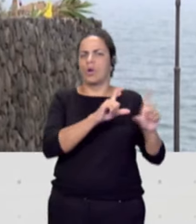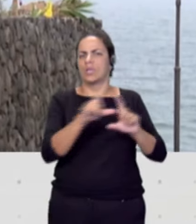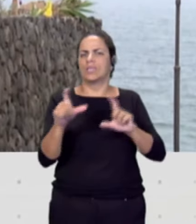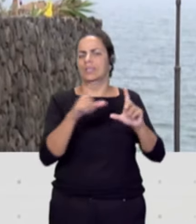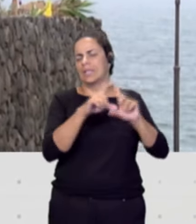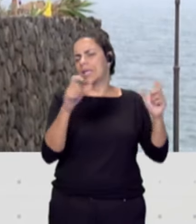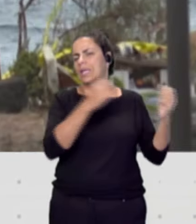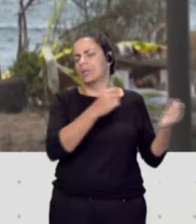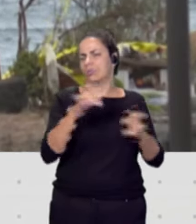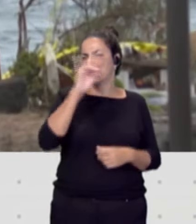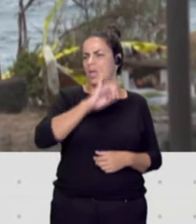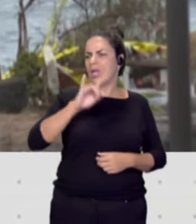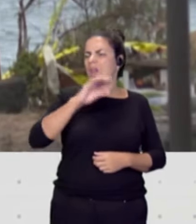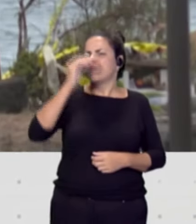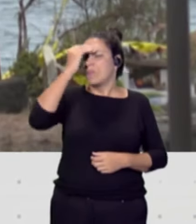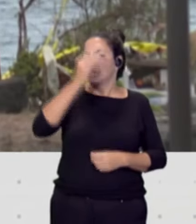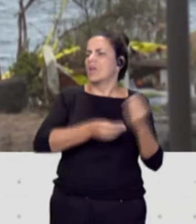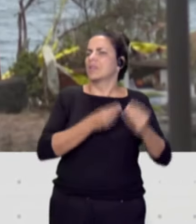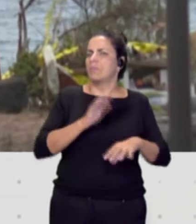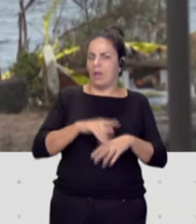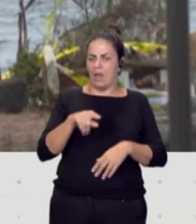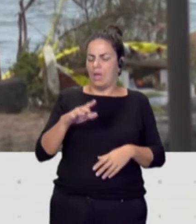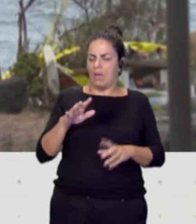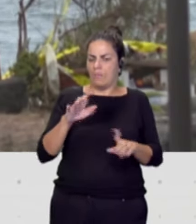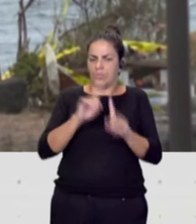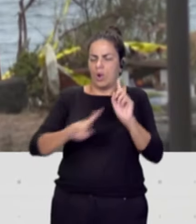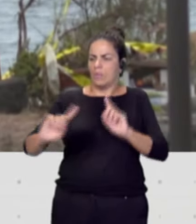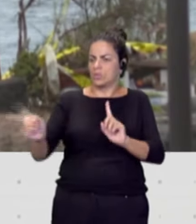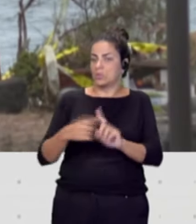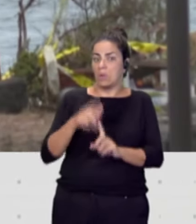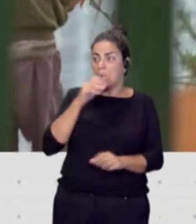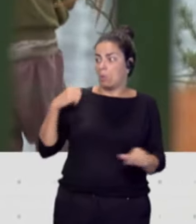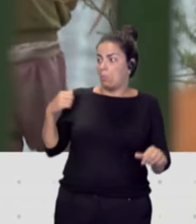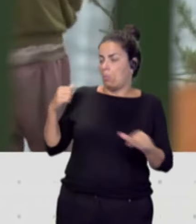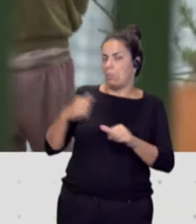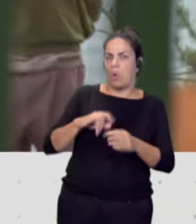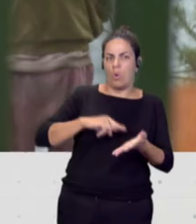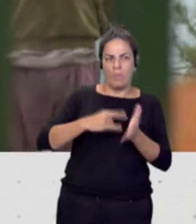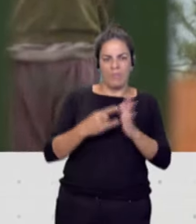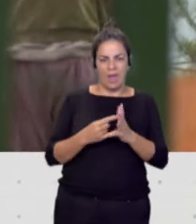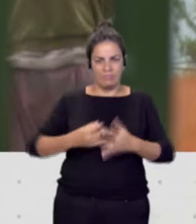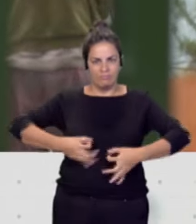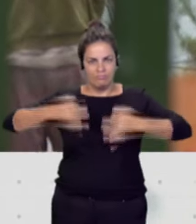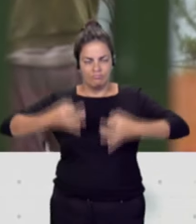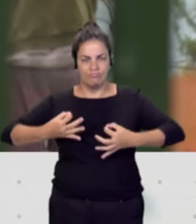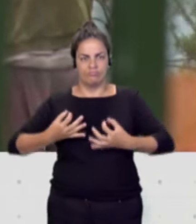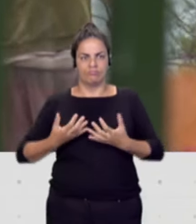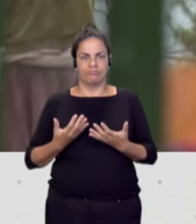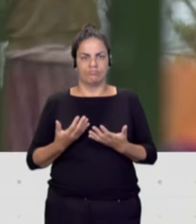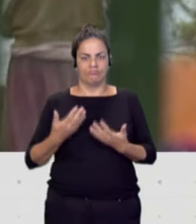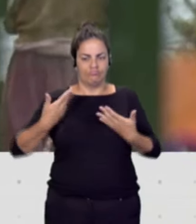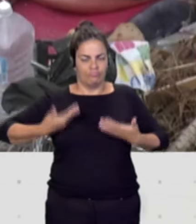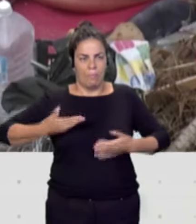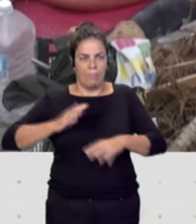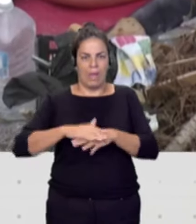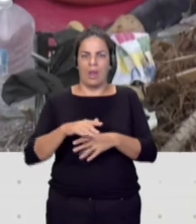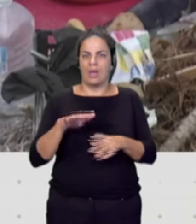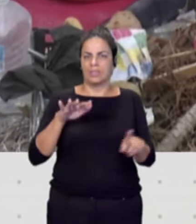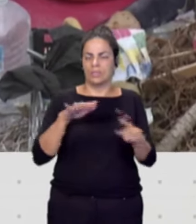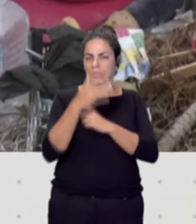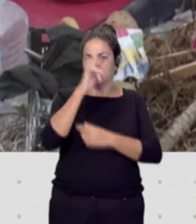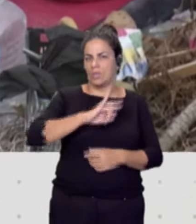muchos años un plan de choque contundente para, insisto, aliviar, yo creo que el principal problema, el principal drama que sufre Canarias en estos